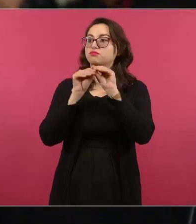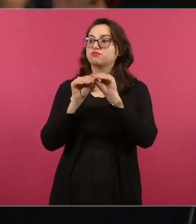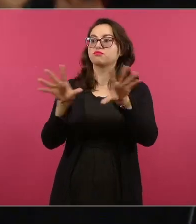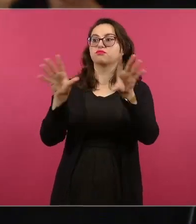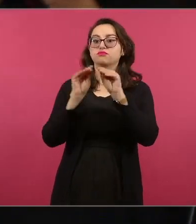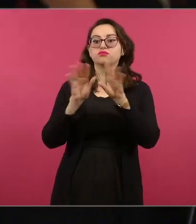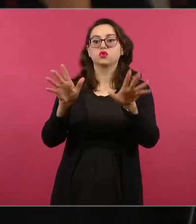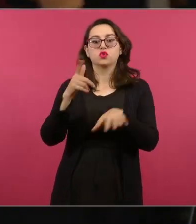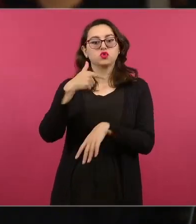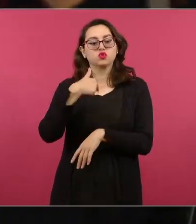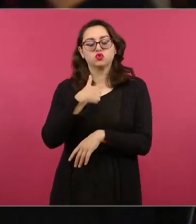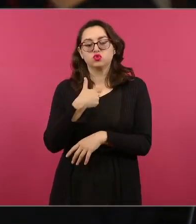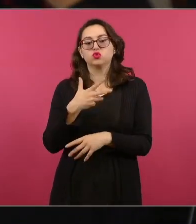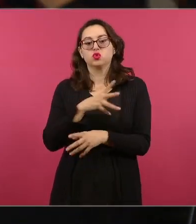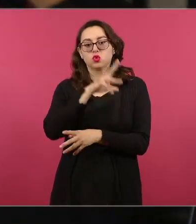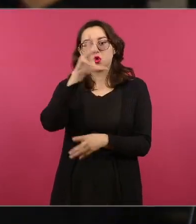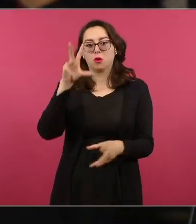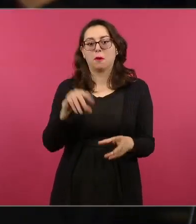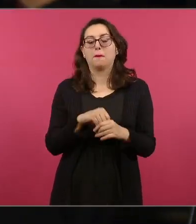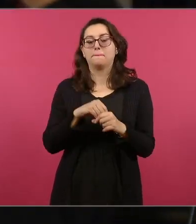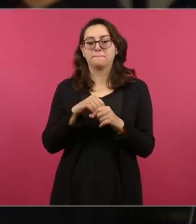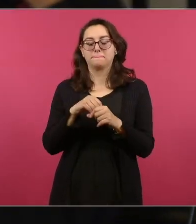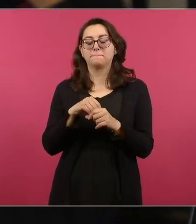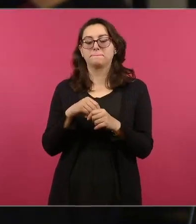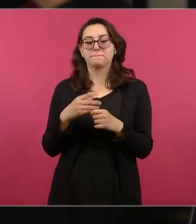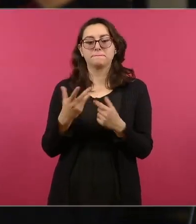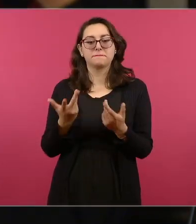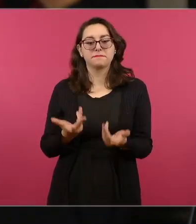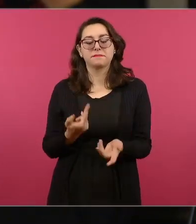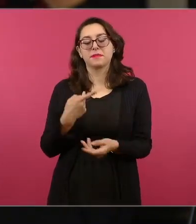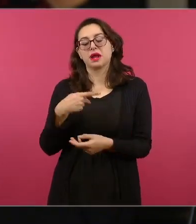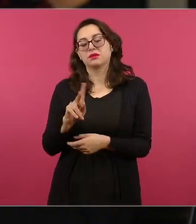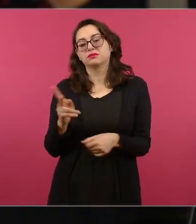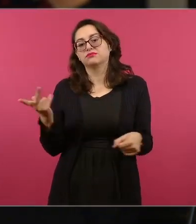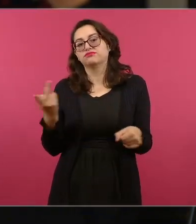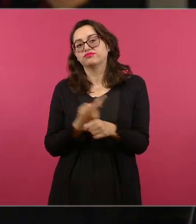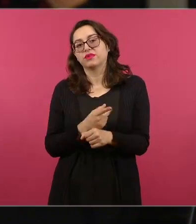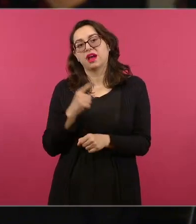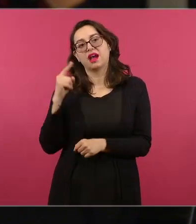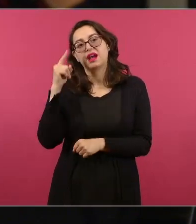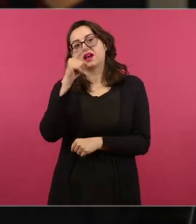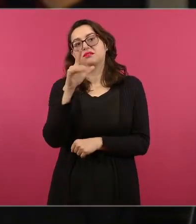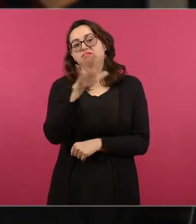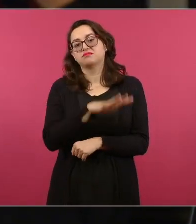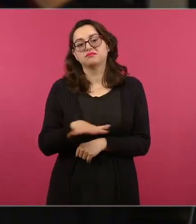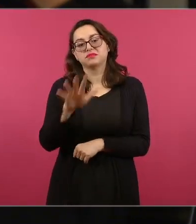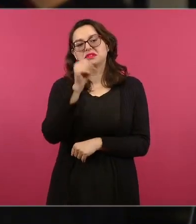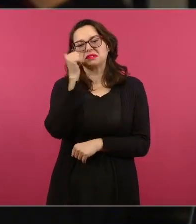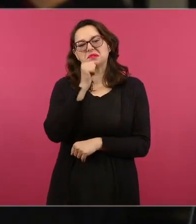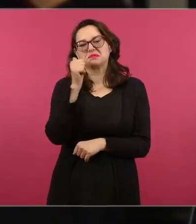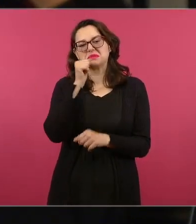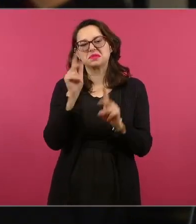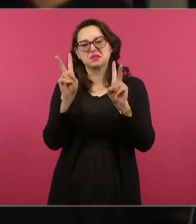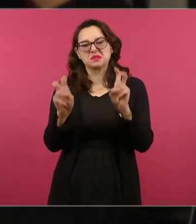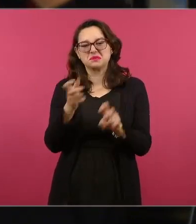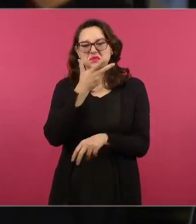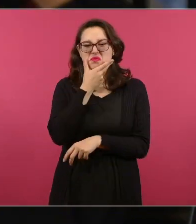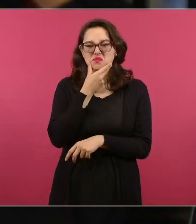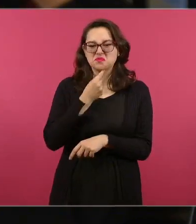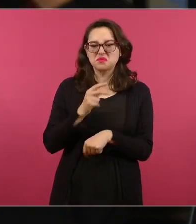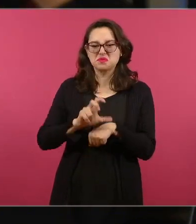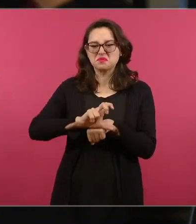Mochis, en Sinaloa más que nada, y en Mochis el machismo siempre entre los colegas allá es muy difícil. Como única